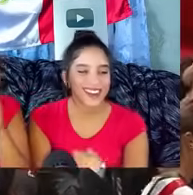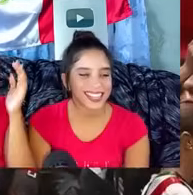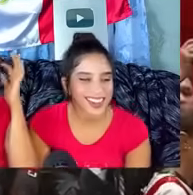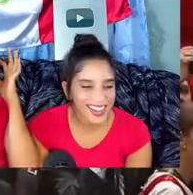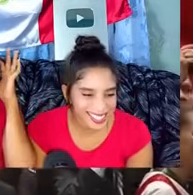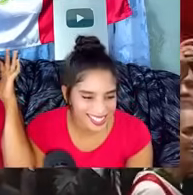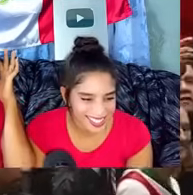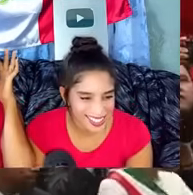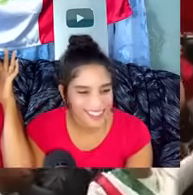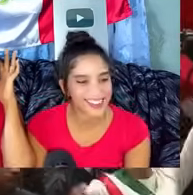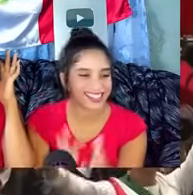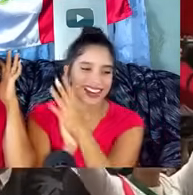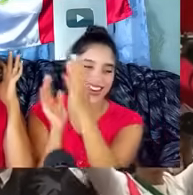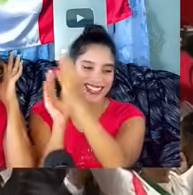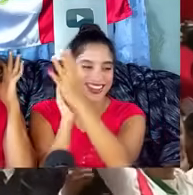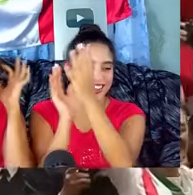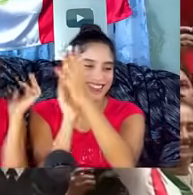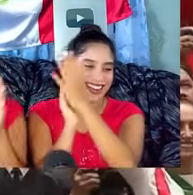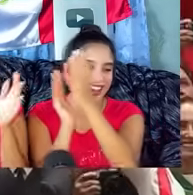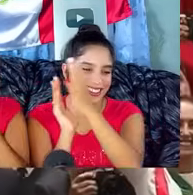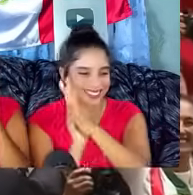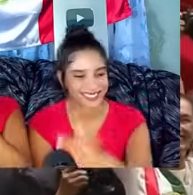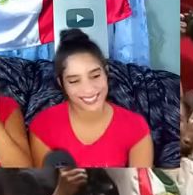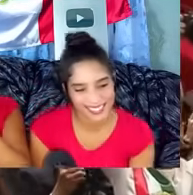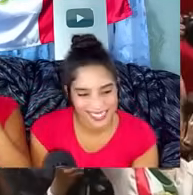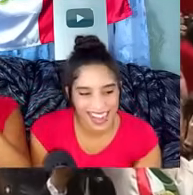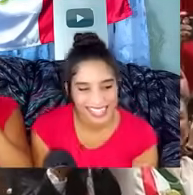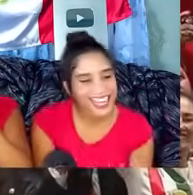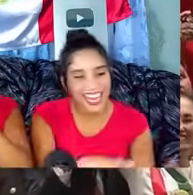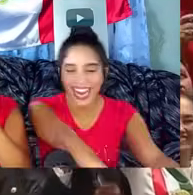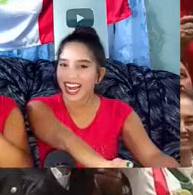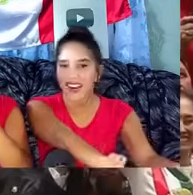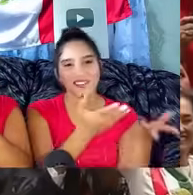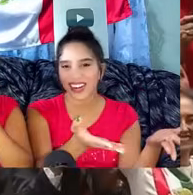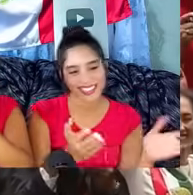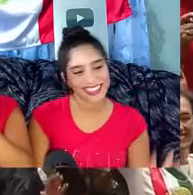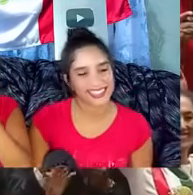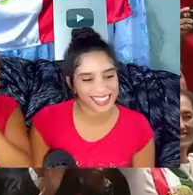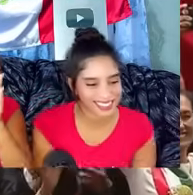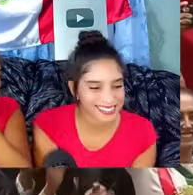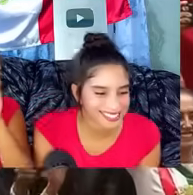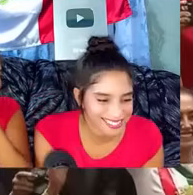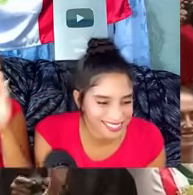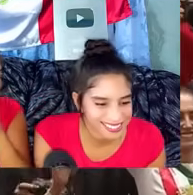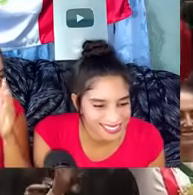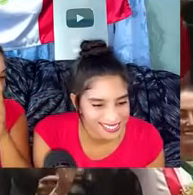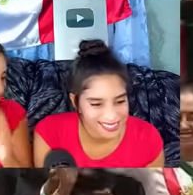Qué bonito gesto, qué bonito gesto, de verdad. Ahí tienen a la nueva presidenta.